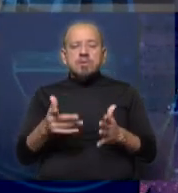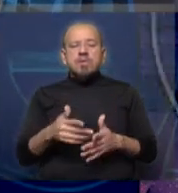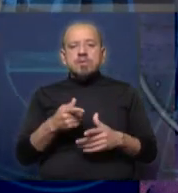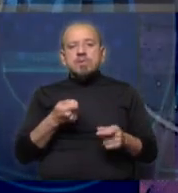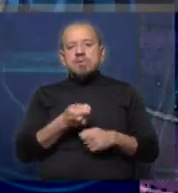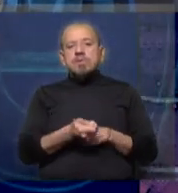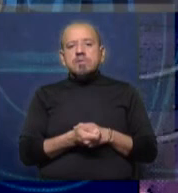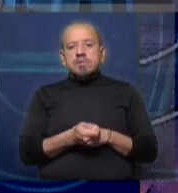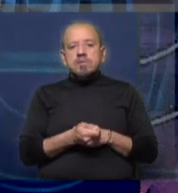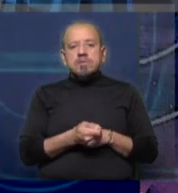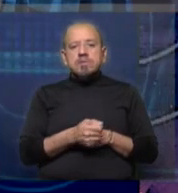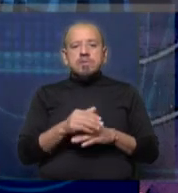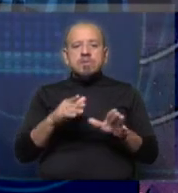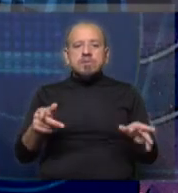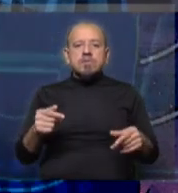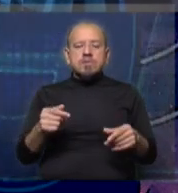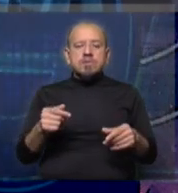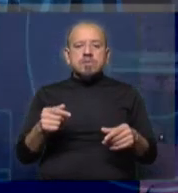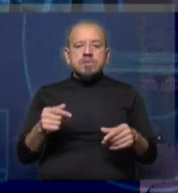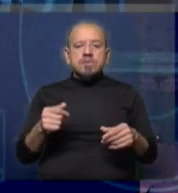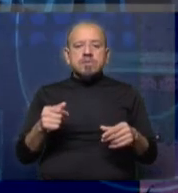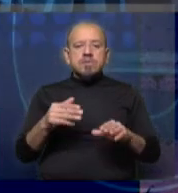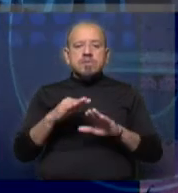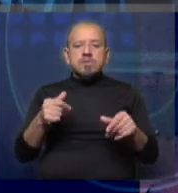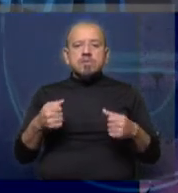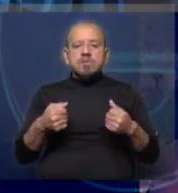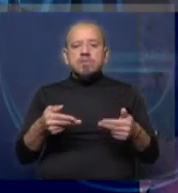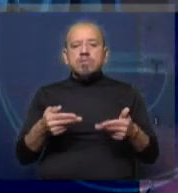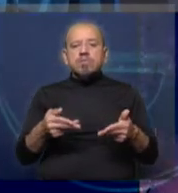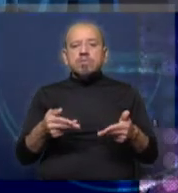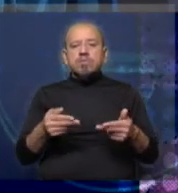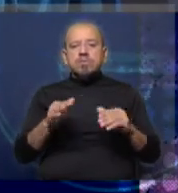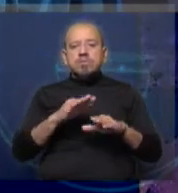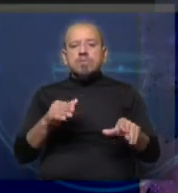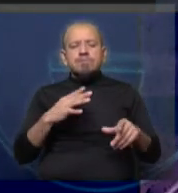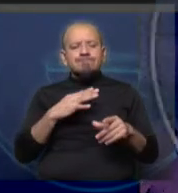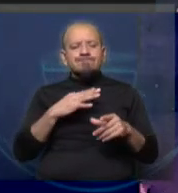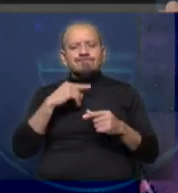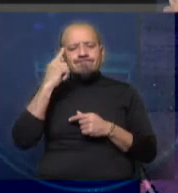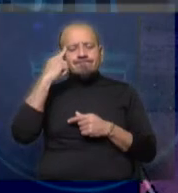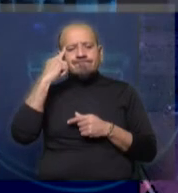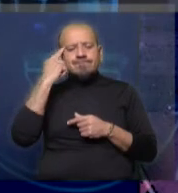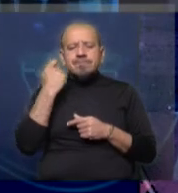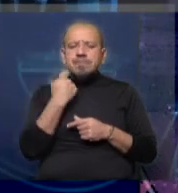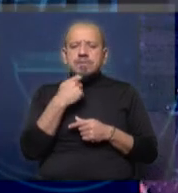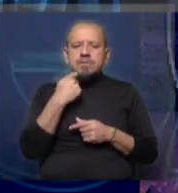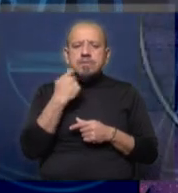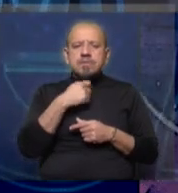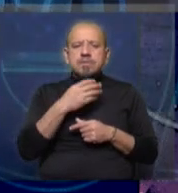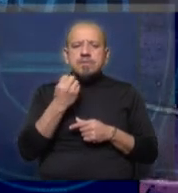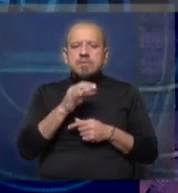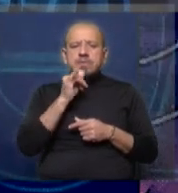por su entrenador de B fútbol estaba casi que terminado el guion y dije No no me cerraba viste no no sabía por qué lo estaba